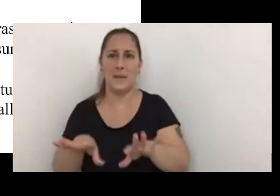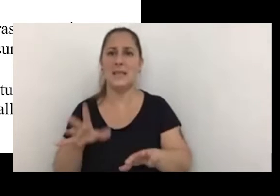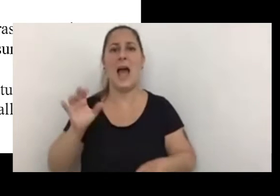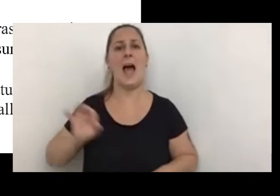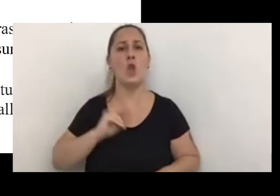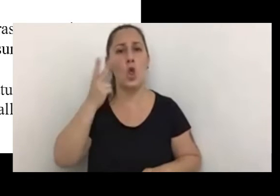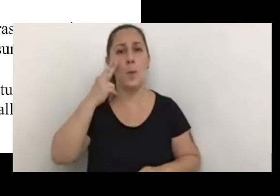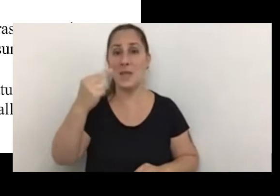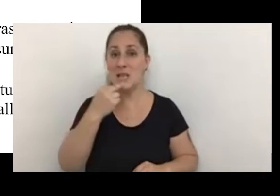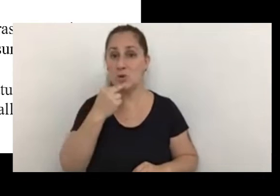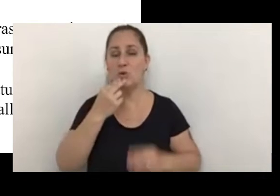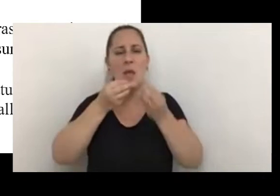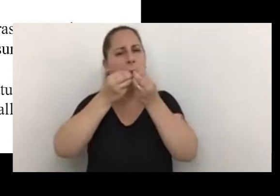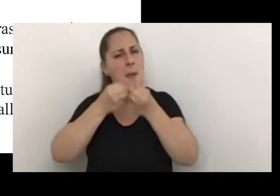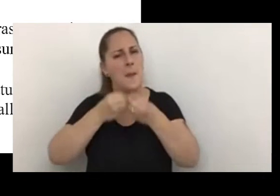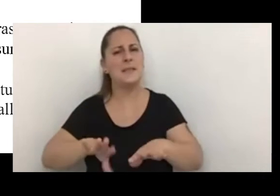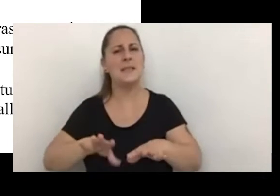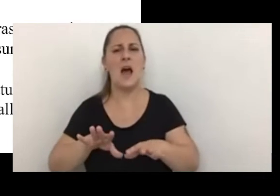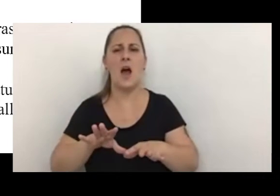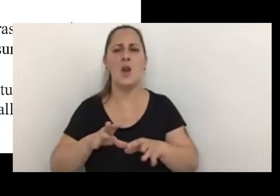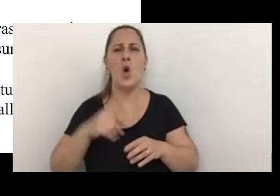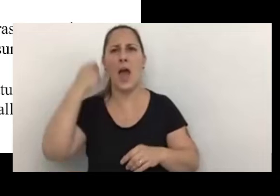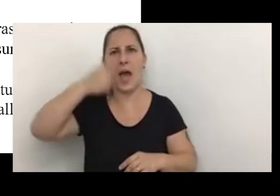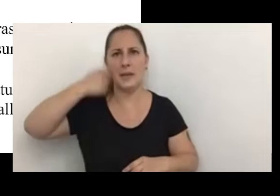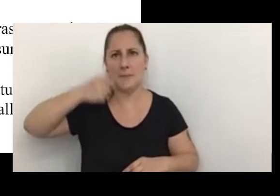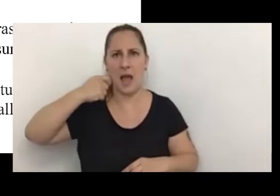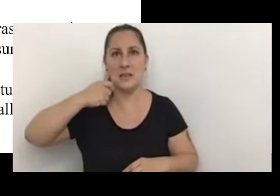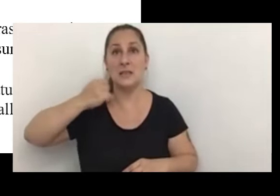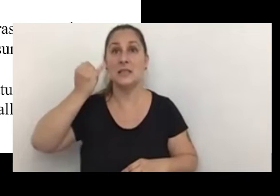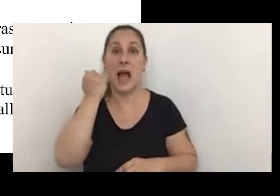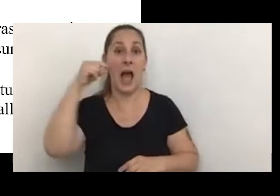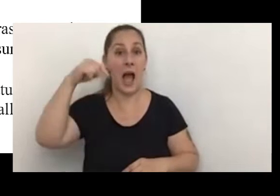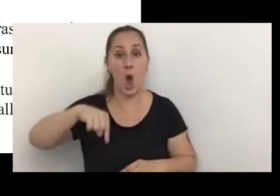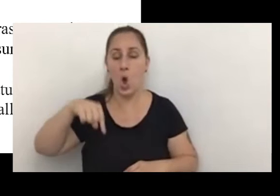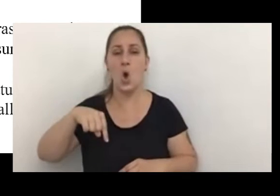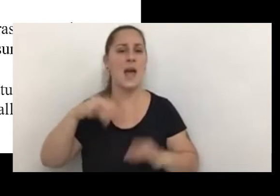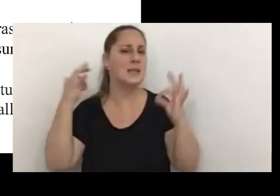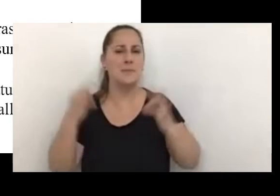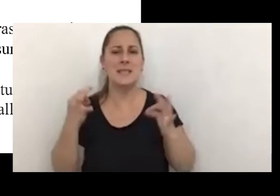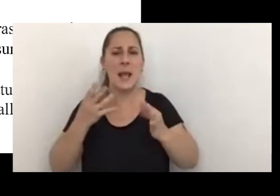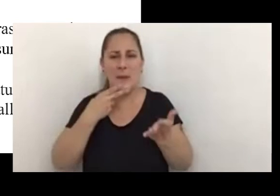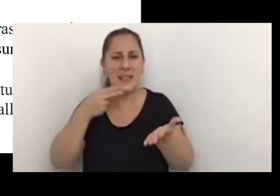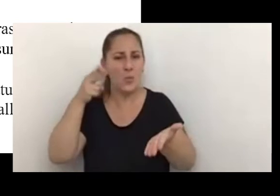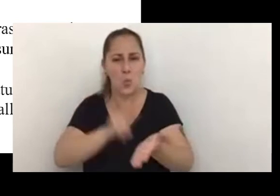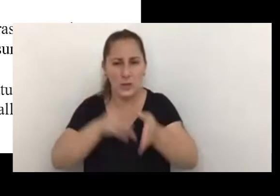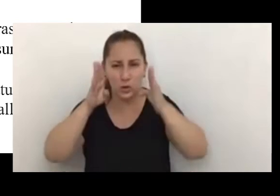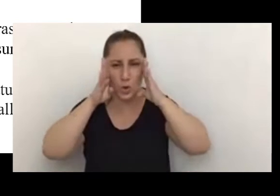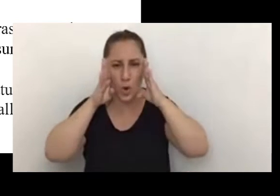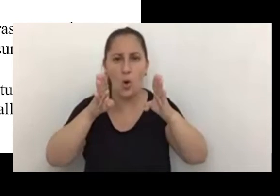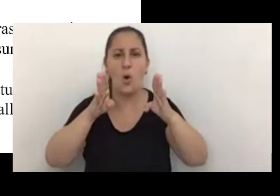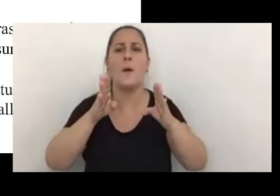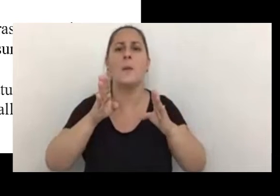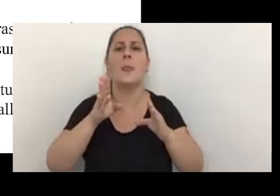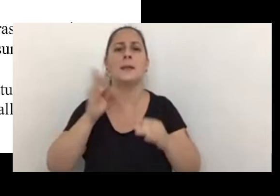habían comenzado con los animales, pero ya hoy se aplica también este impuesto a las